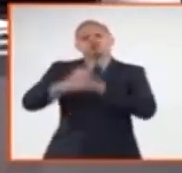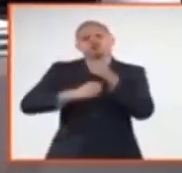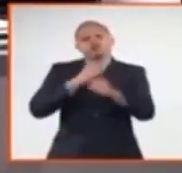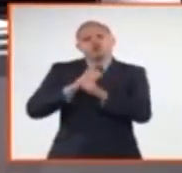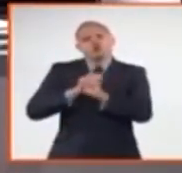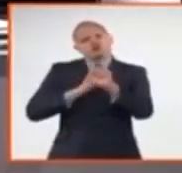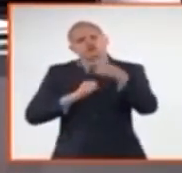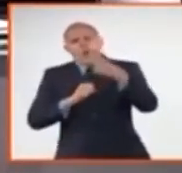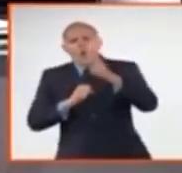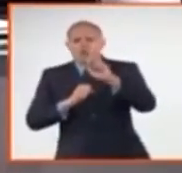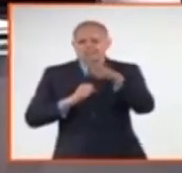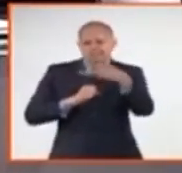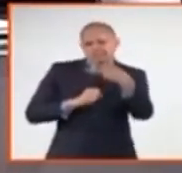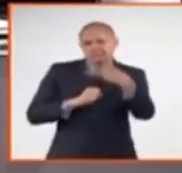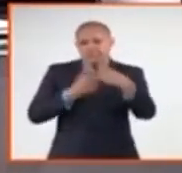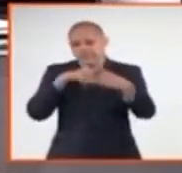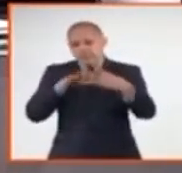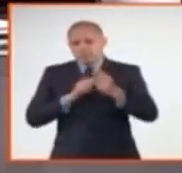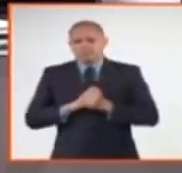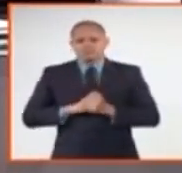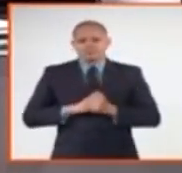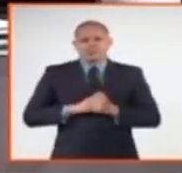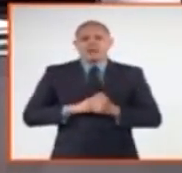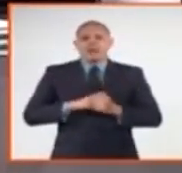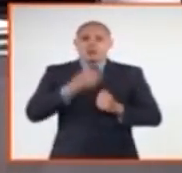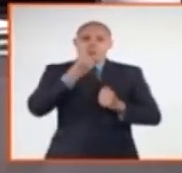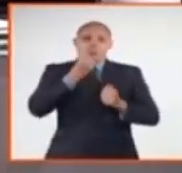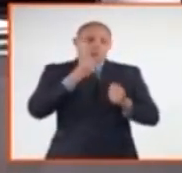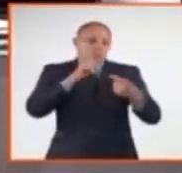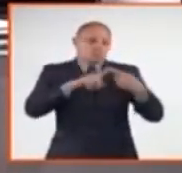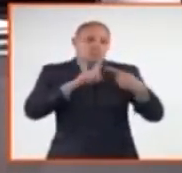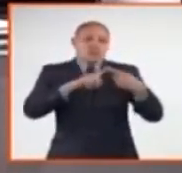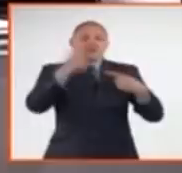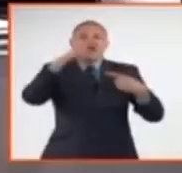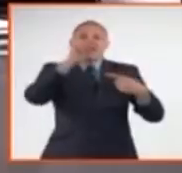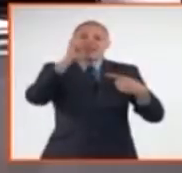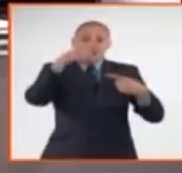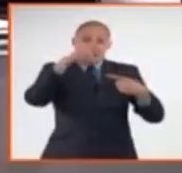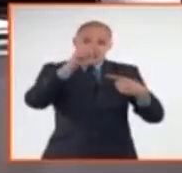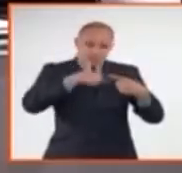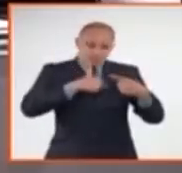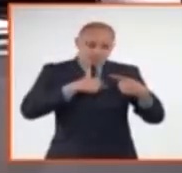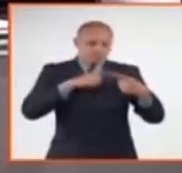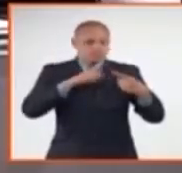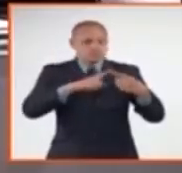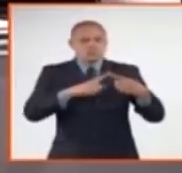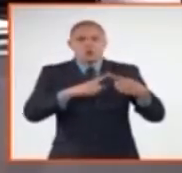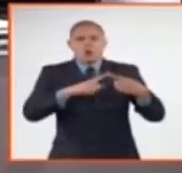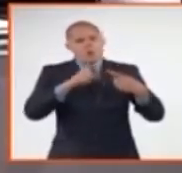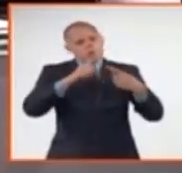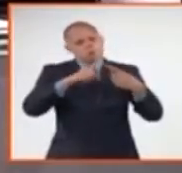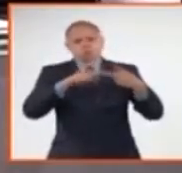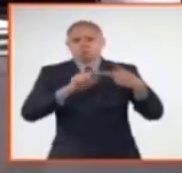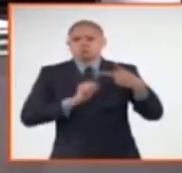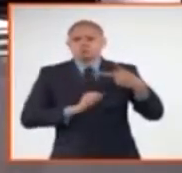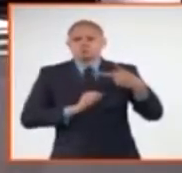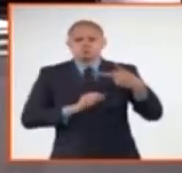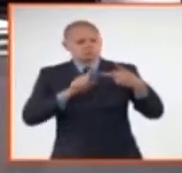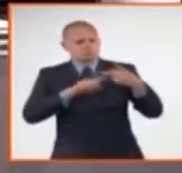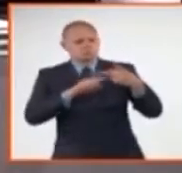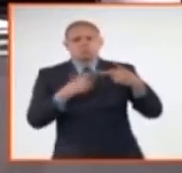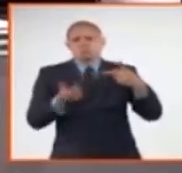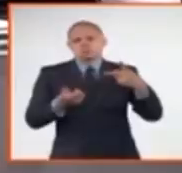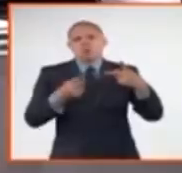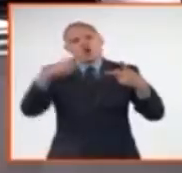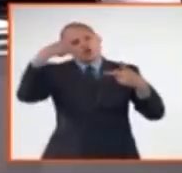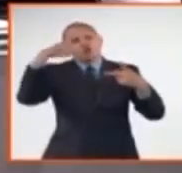utilizar más de una vacuna para enfrentar la pandemia a partir de estas realidades las diferente las diferentes cepas y la posibilidad de que eso